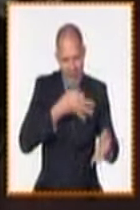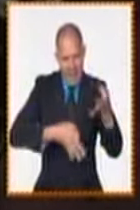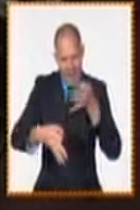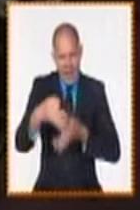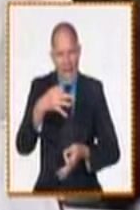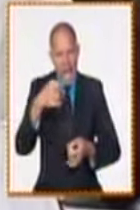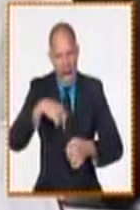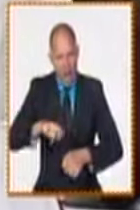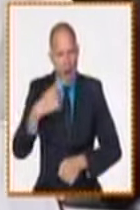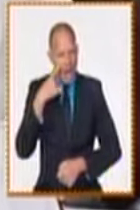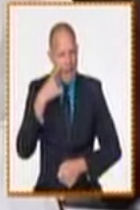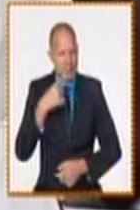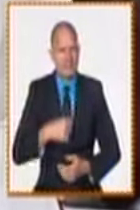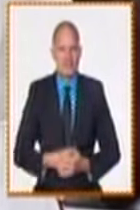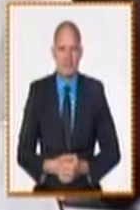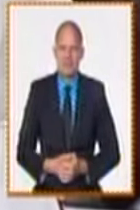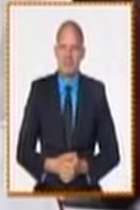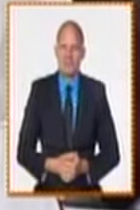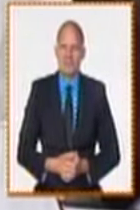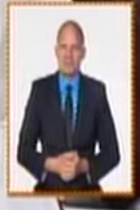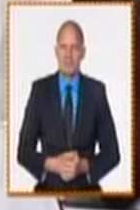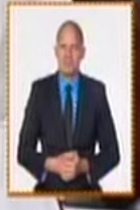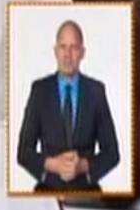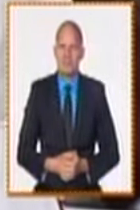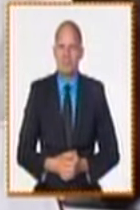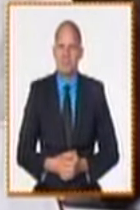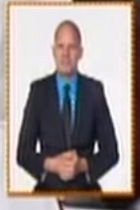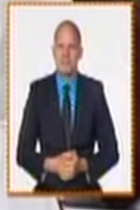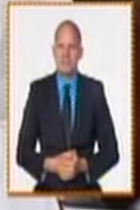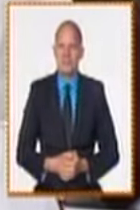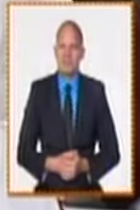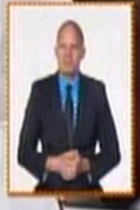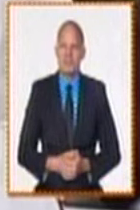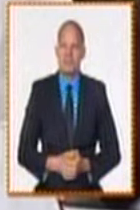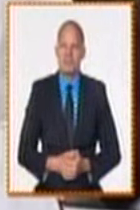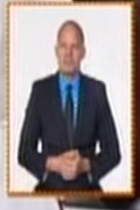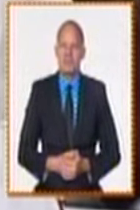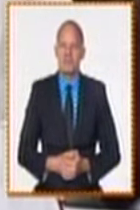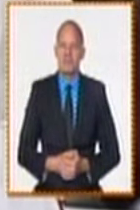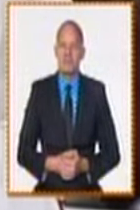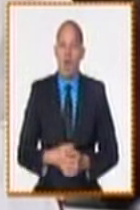Ludín Fonseca García, que sin duda es una voz autorizada, no